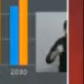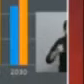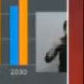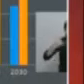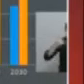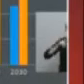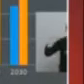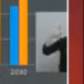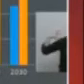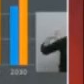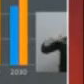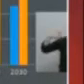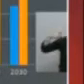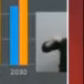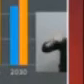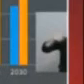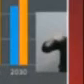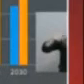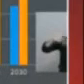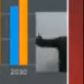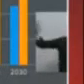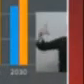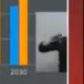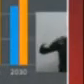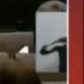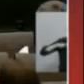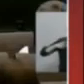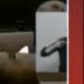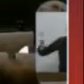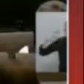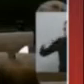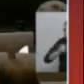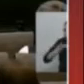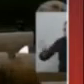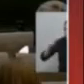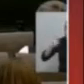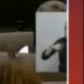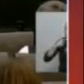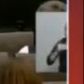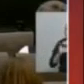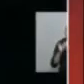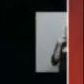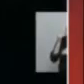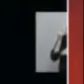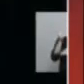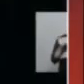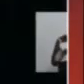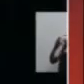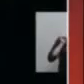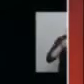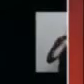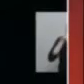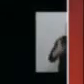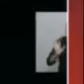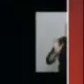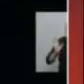flexibles y con una mirada a la mirada de kristalina georgieva es un poco más condescendiente bueno todavía ese frente